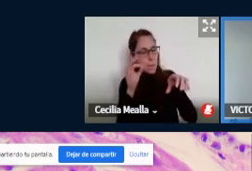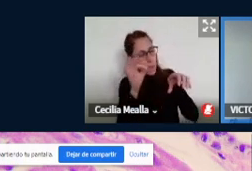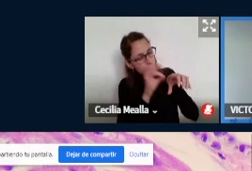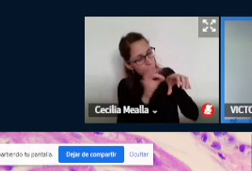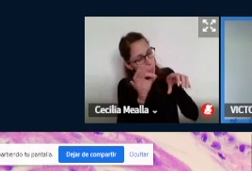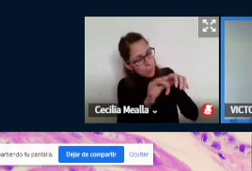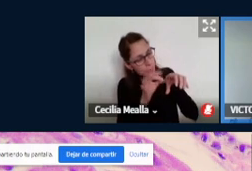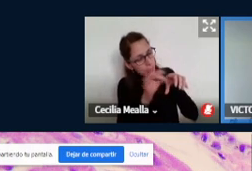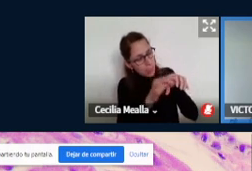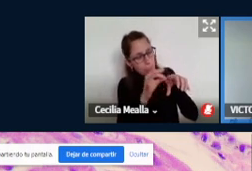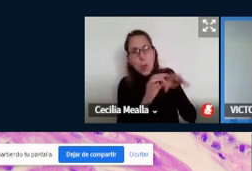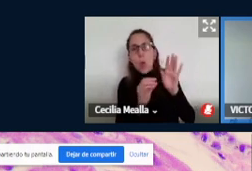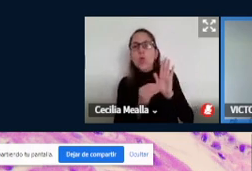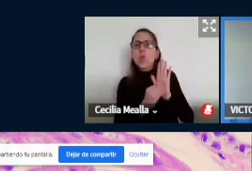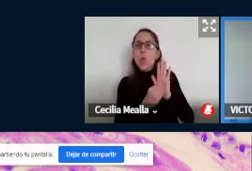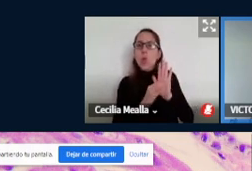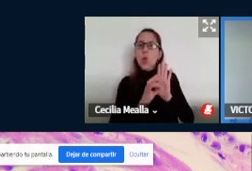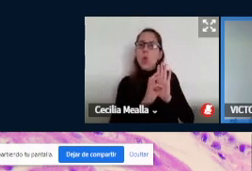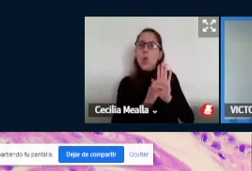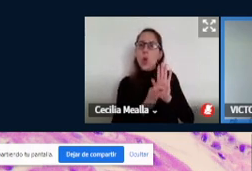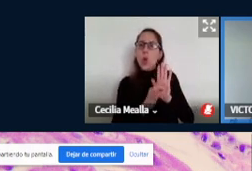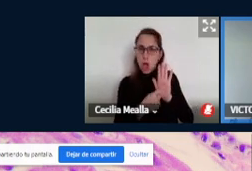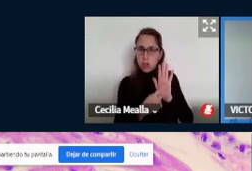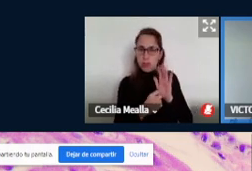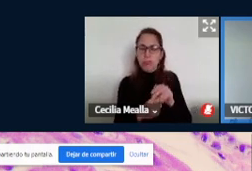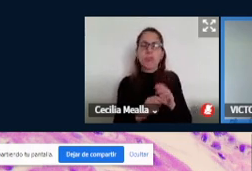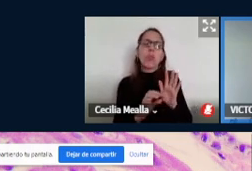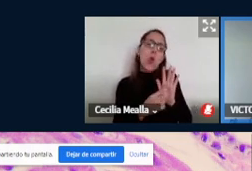los núcleos, que pueden ser centrales, ¿sí?